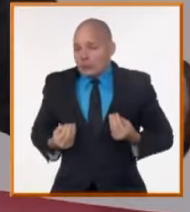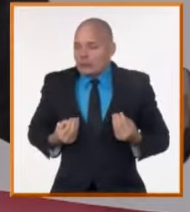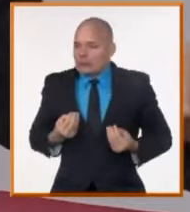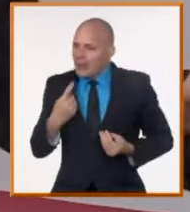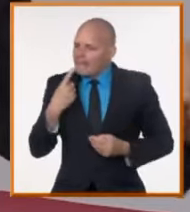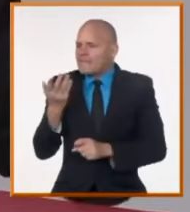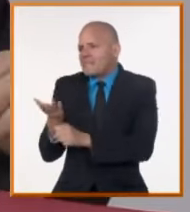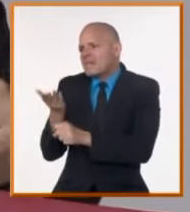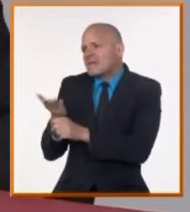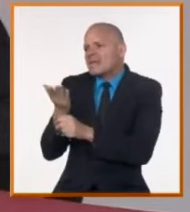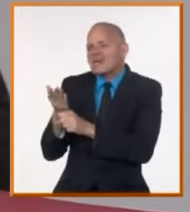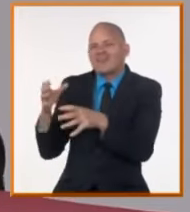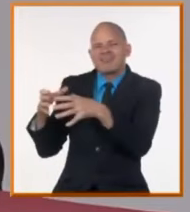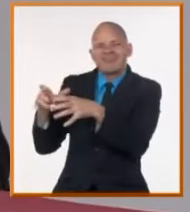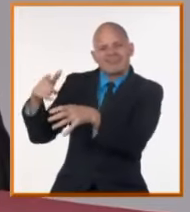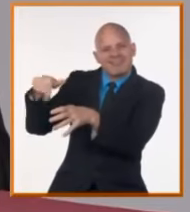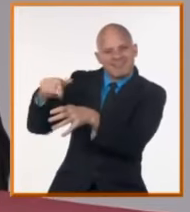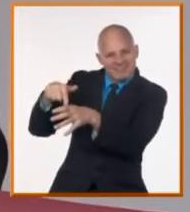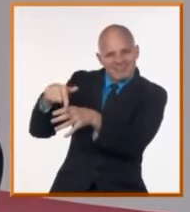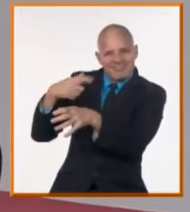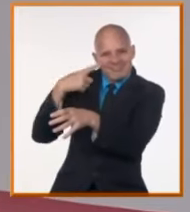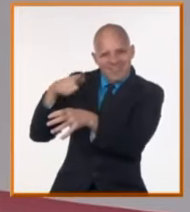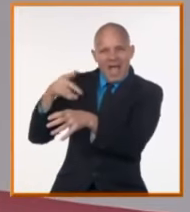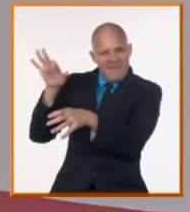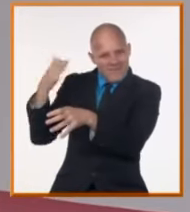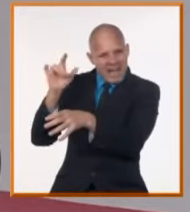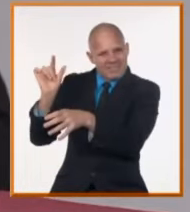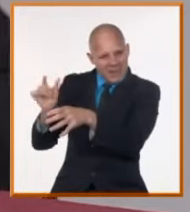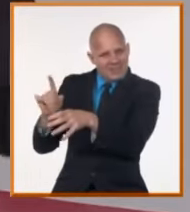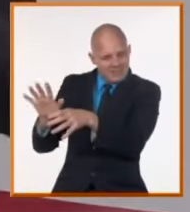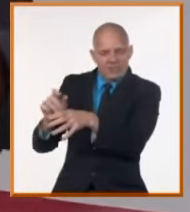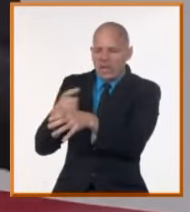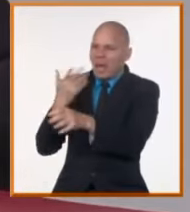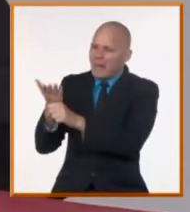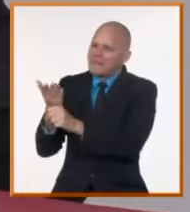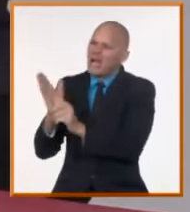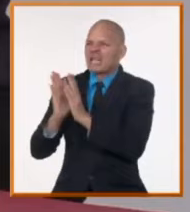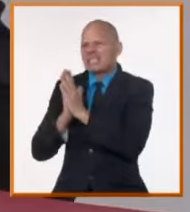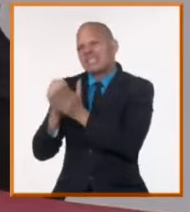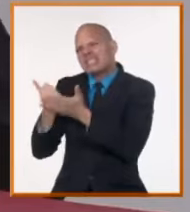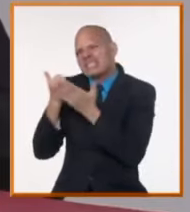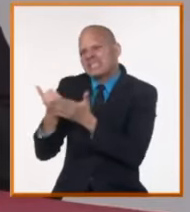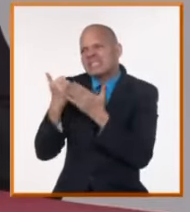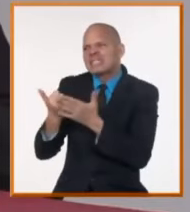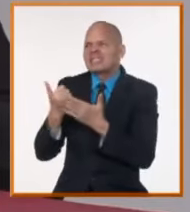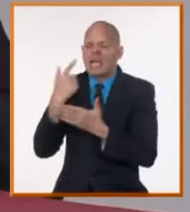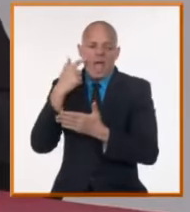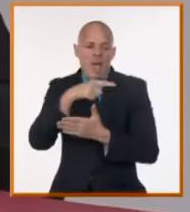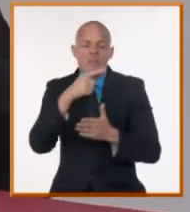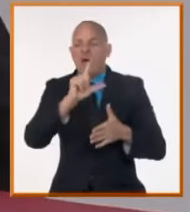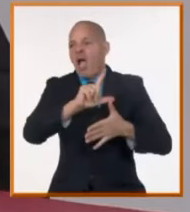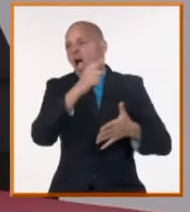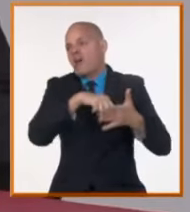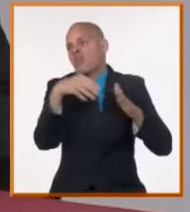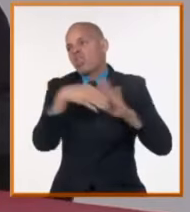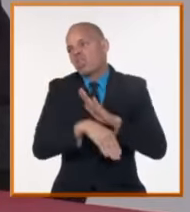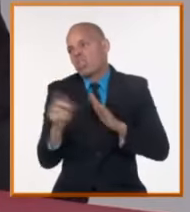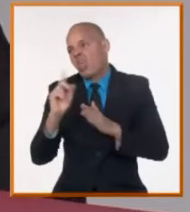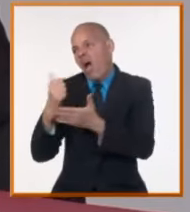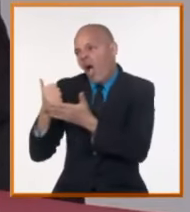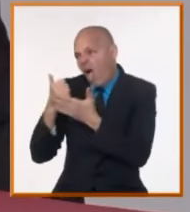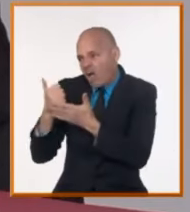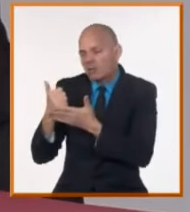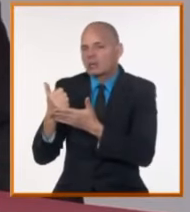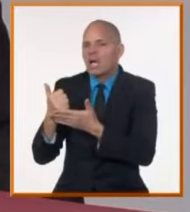con el voto en contra de Gran Bretaña, se decide que un ejército francés va a cruzar los Pirineos y